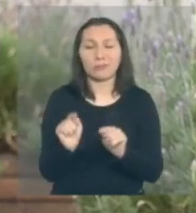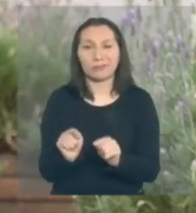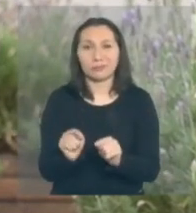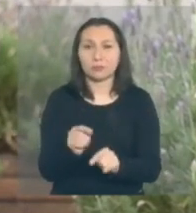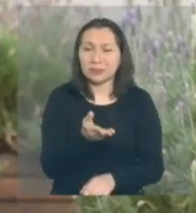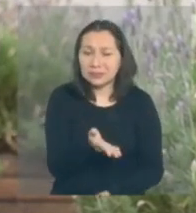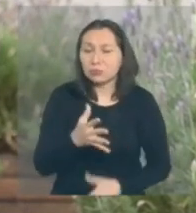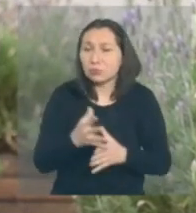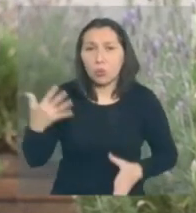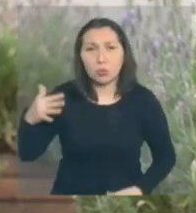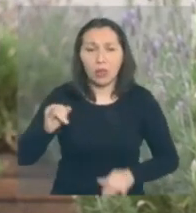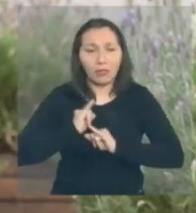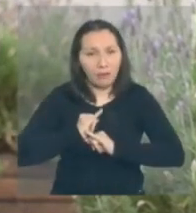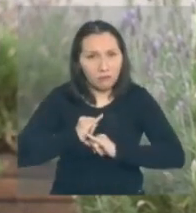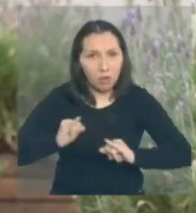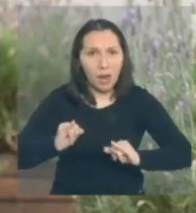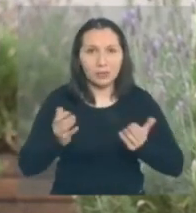Y esto es súper importante que lo informemos,